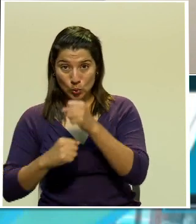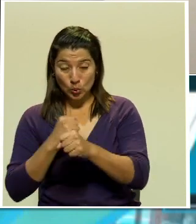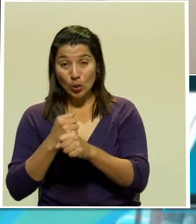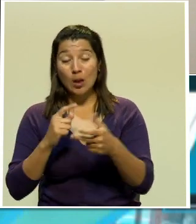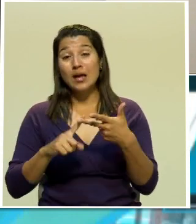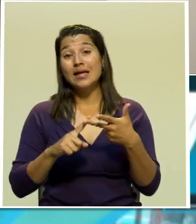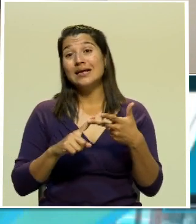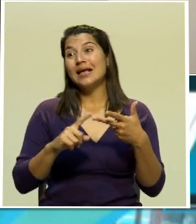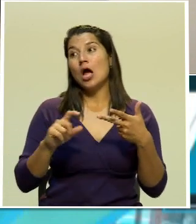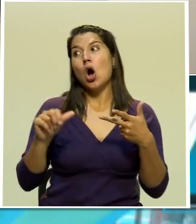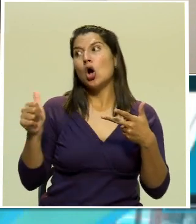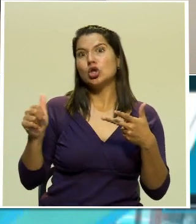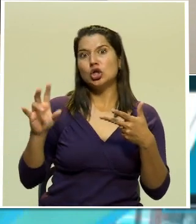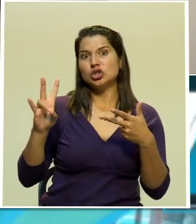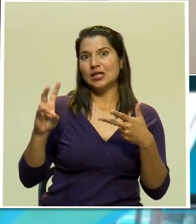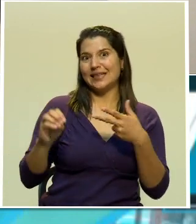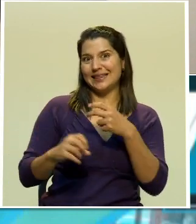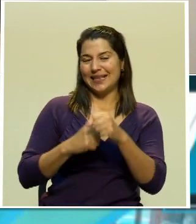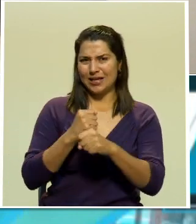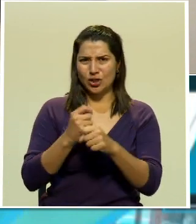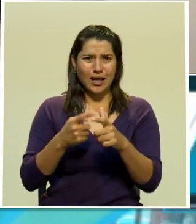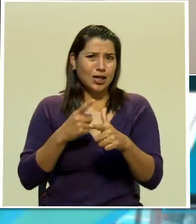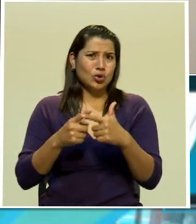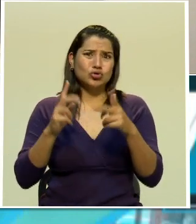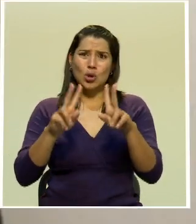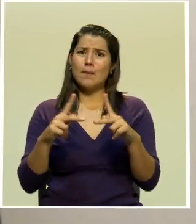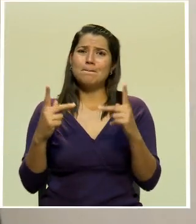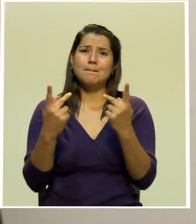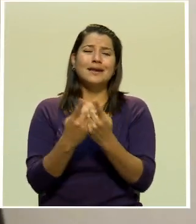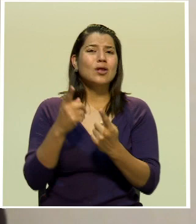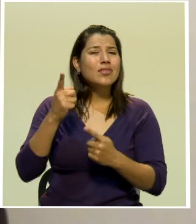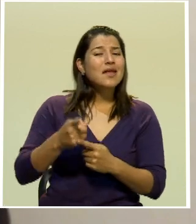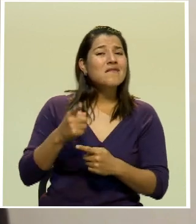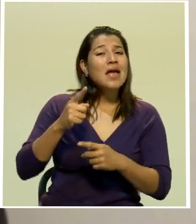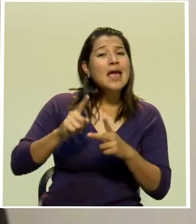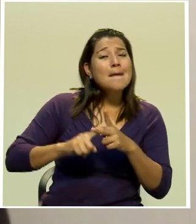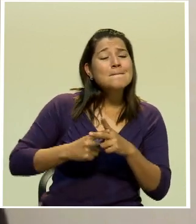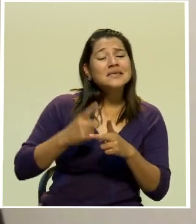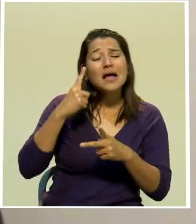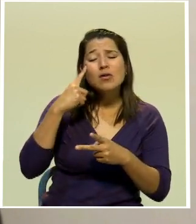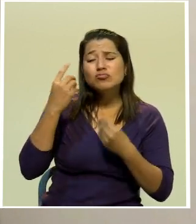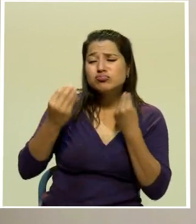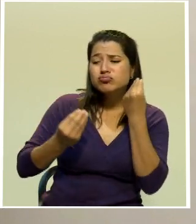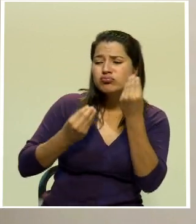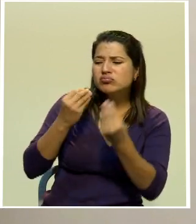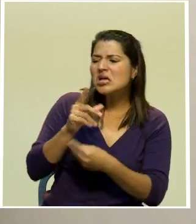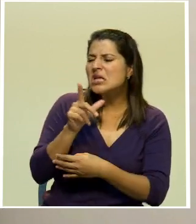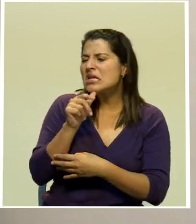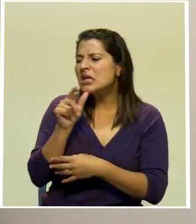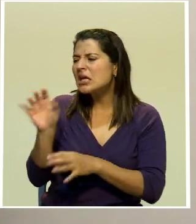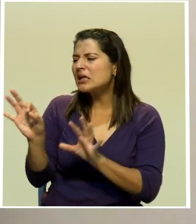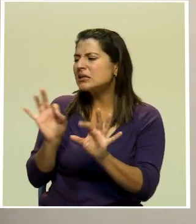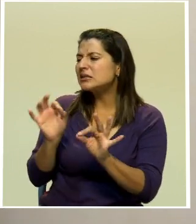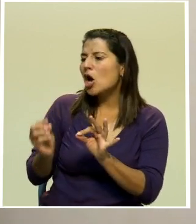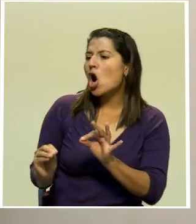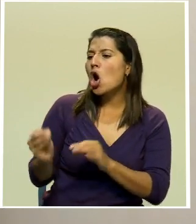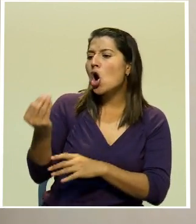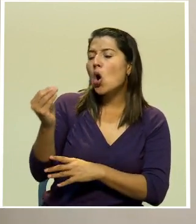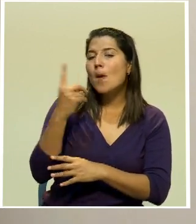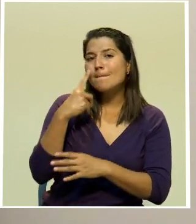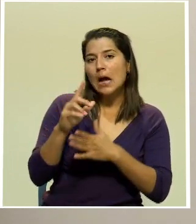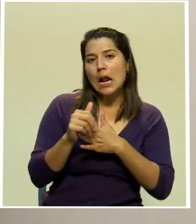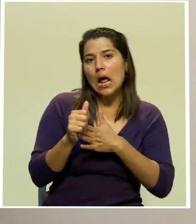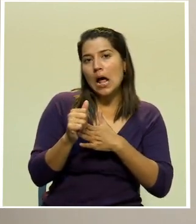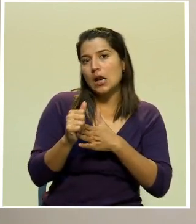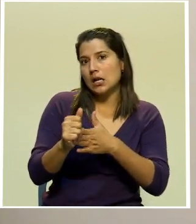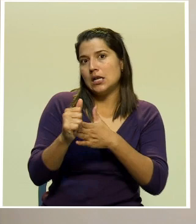70 años. Y entonces los partidos van a tener que empezar a formularse las posibilidades de quiénes son esas personas jóvenes que van a liderar el partido en el